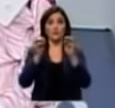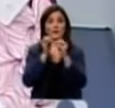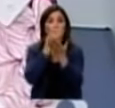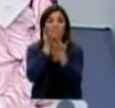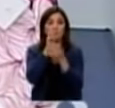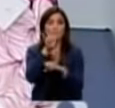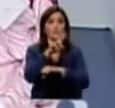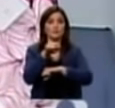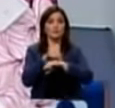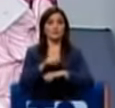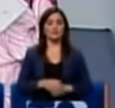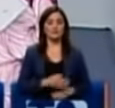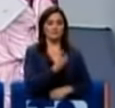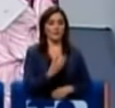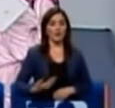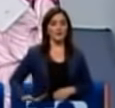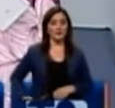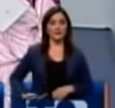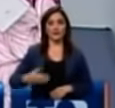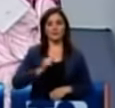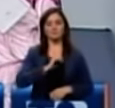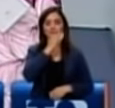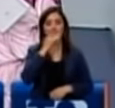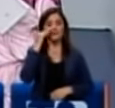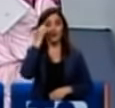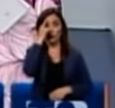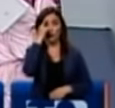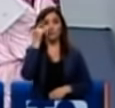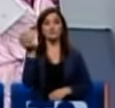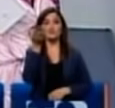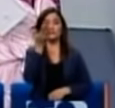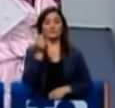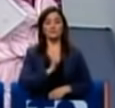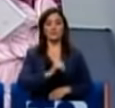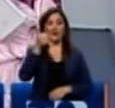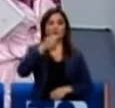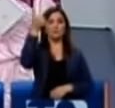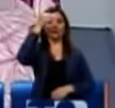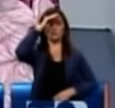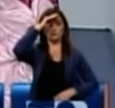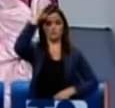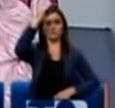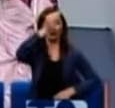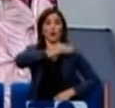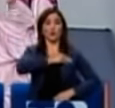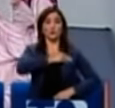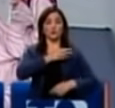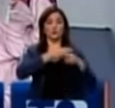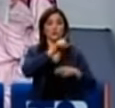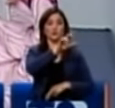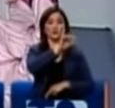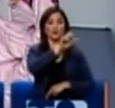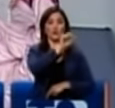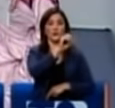Informando en 24 horas, el presidente Rafael Correa cesó en sus funciones al comandante del ejército Luis Castro, quien al día siguiente de las